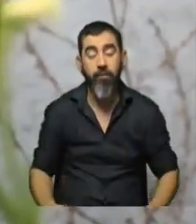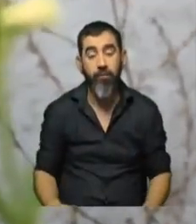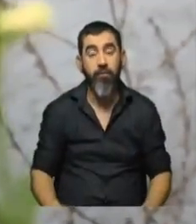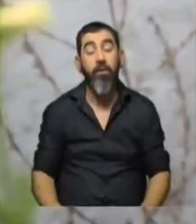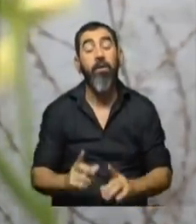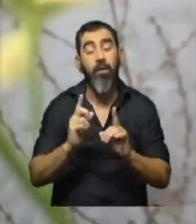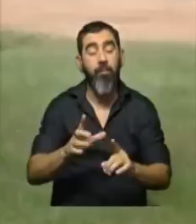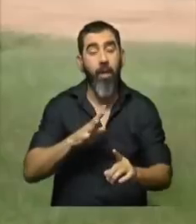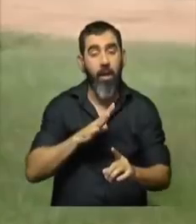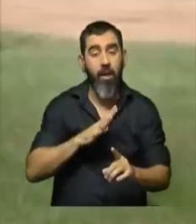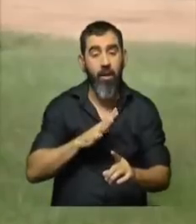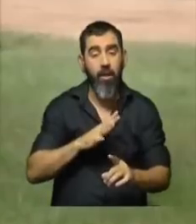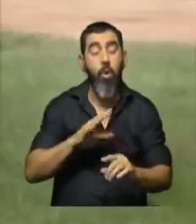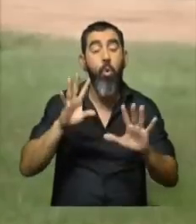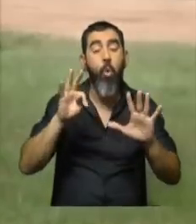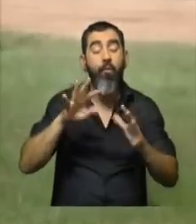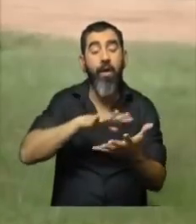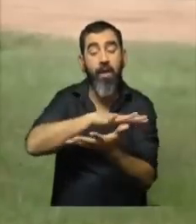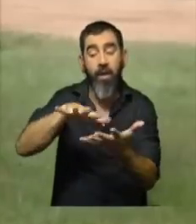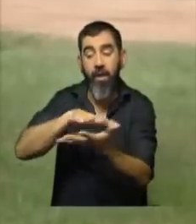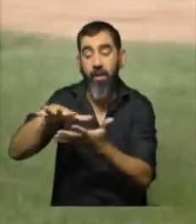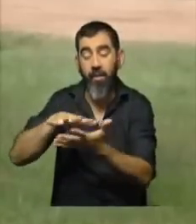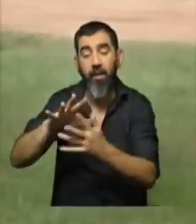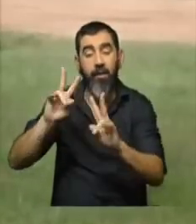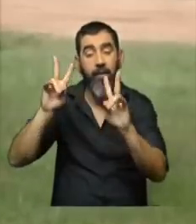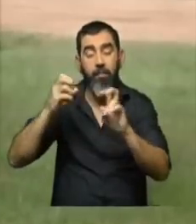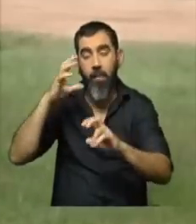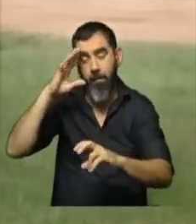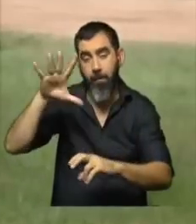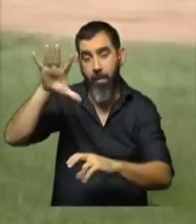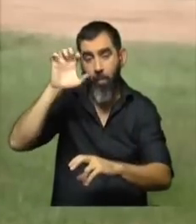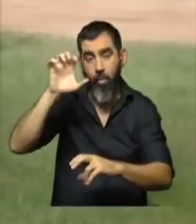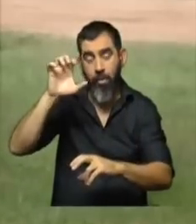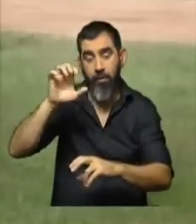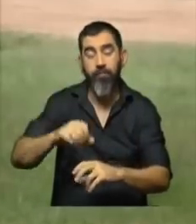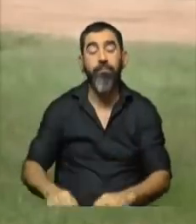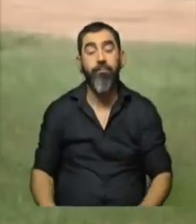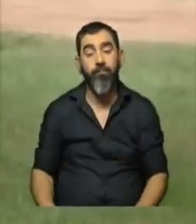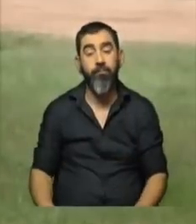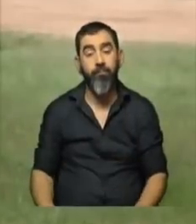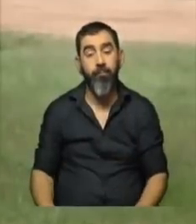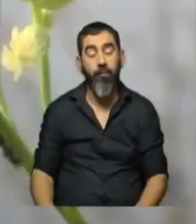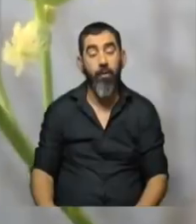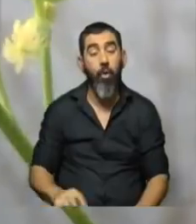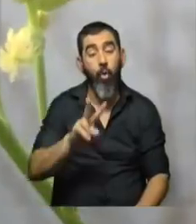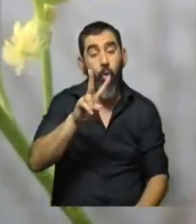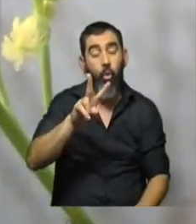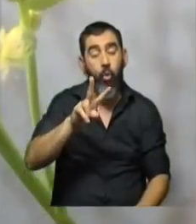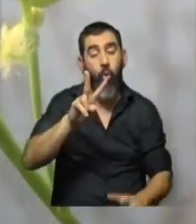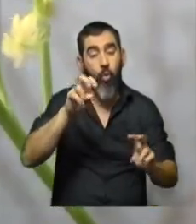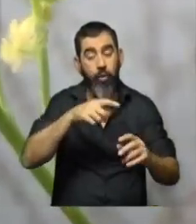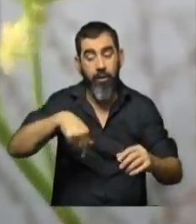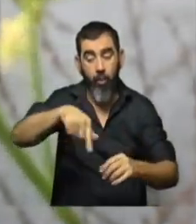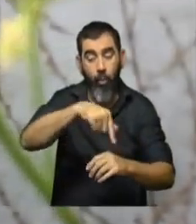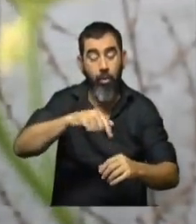contamos con más de 90 espacios conmemorativos vinculados a la memoria reciente. Contamos con dos circuitos de la memoria,